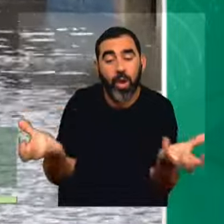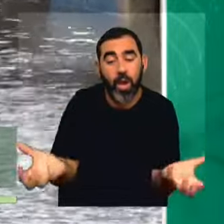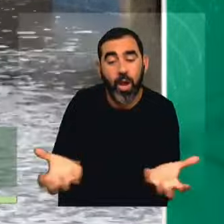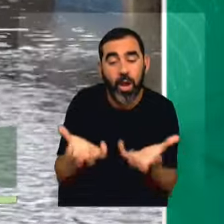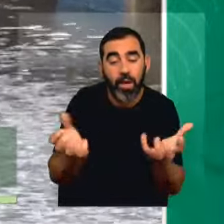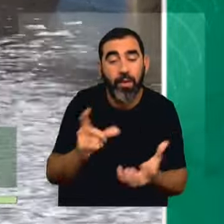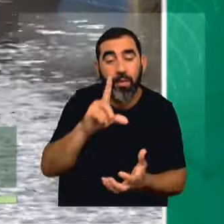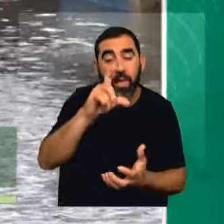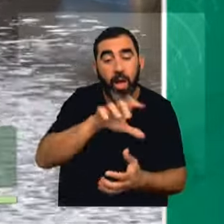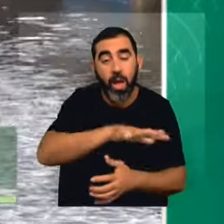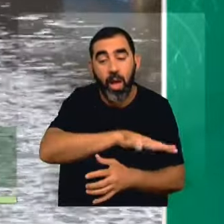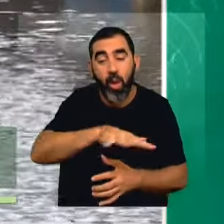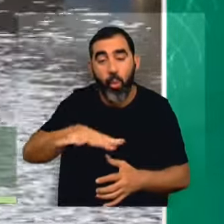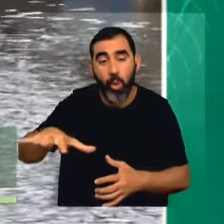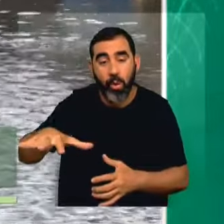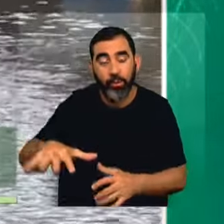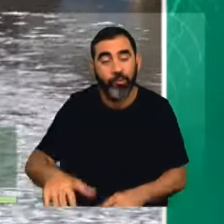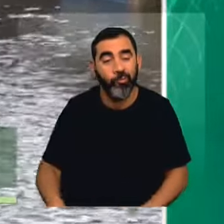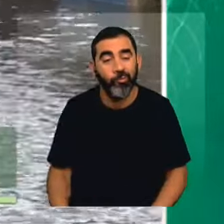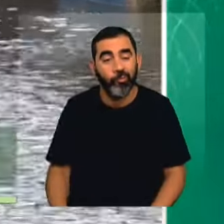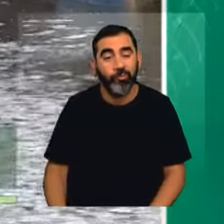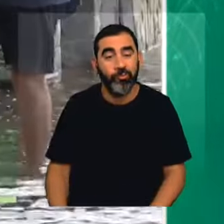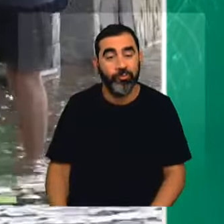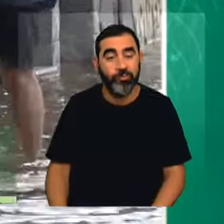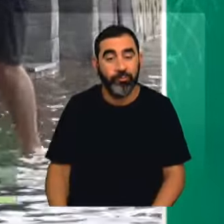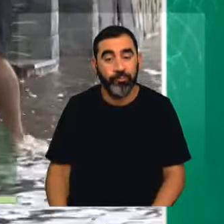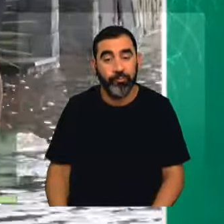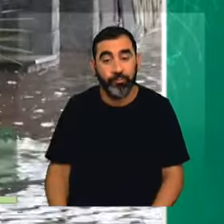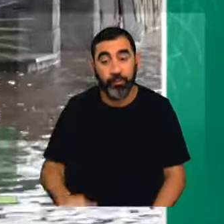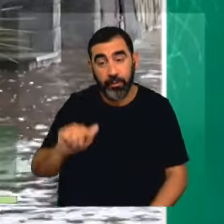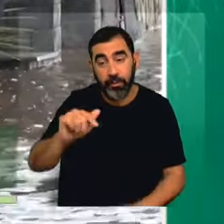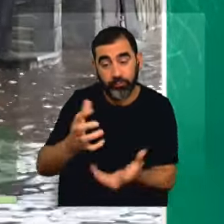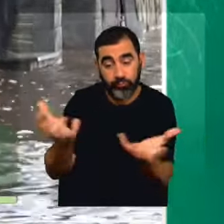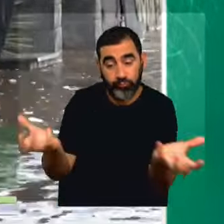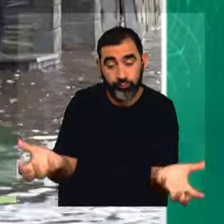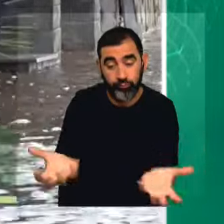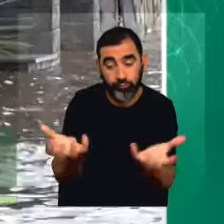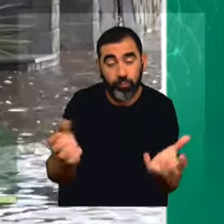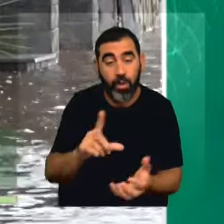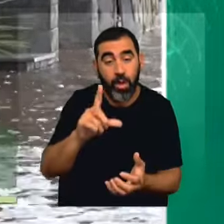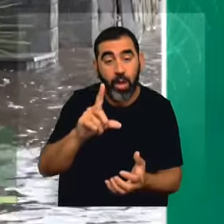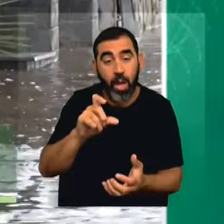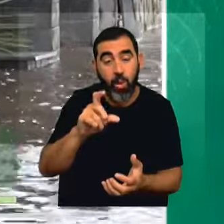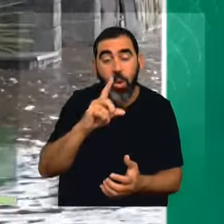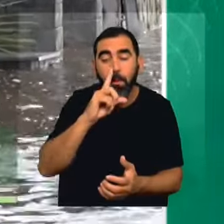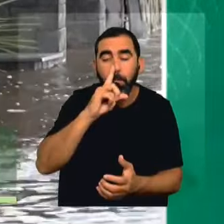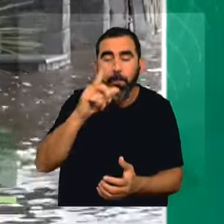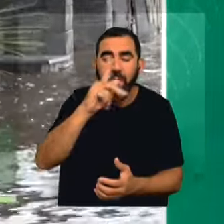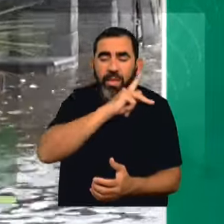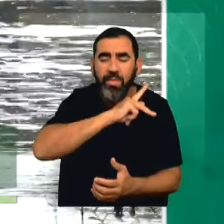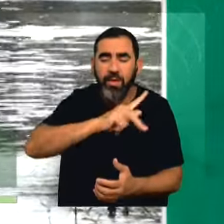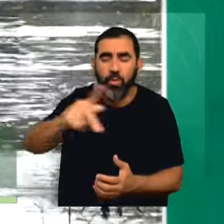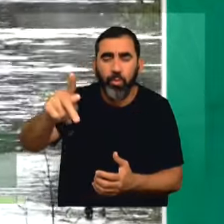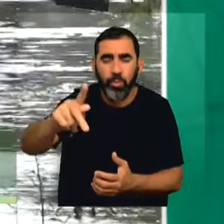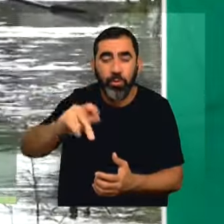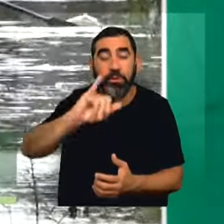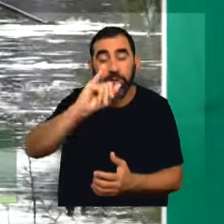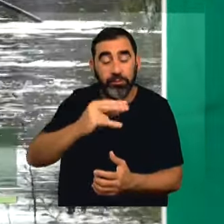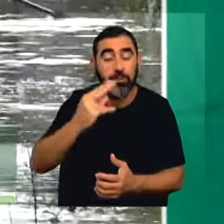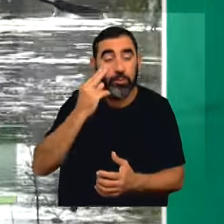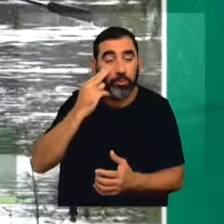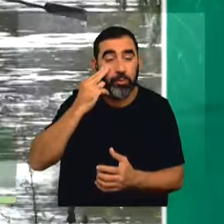Pacífico ecuatorial sí ocano Pacífico ecuatorial y esas calentamientos de aguas que ocurren a miles de kilómetros de distancia de acá tiene un un impacto